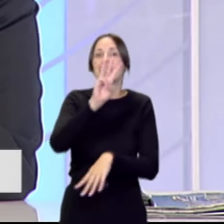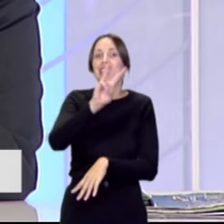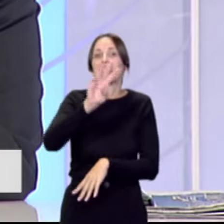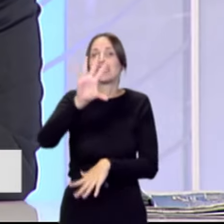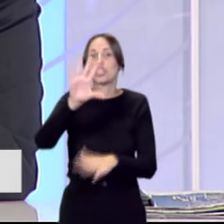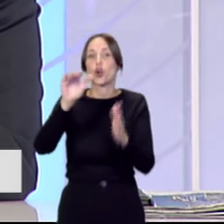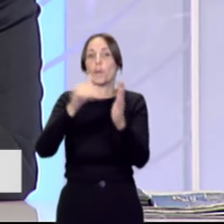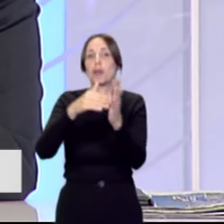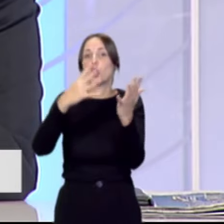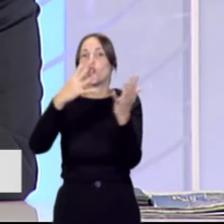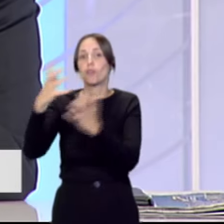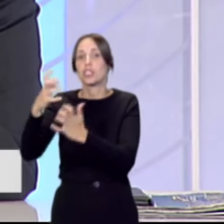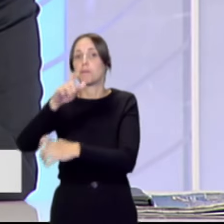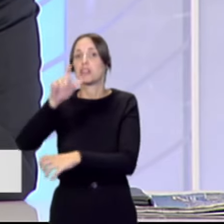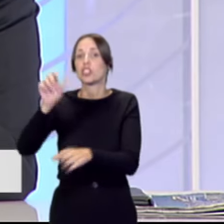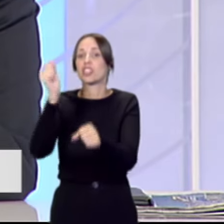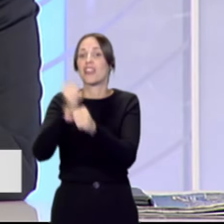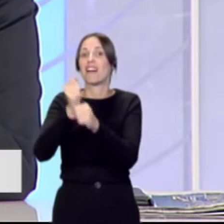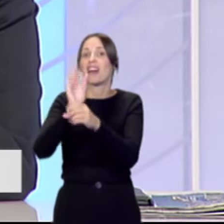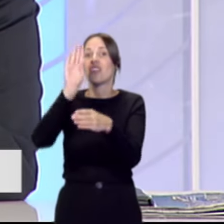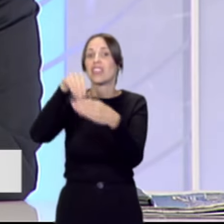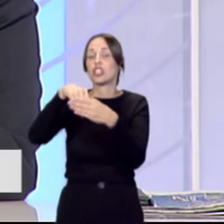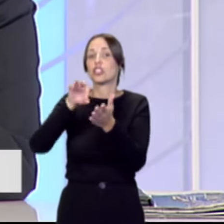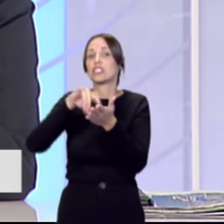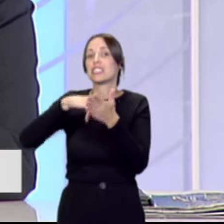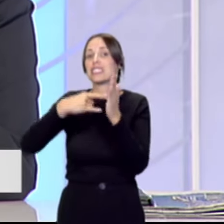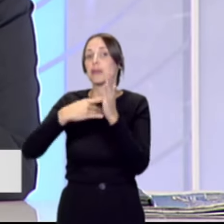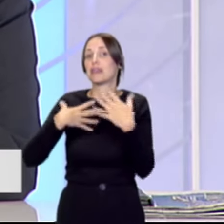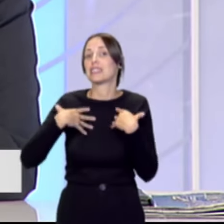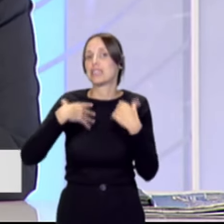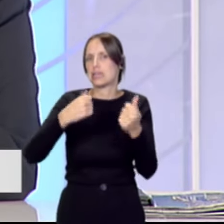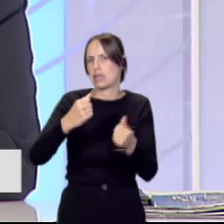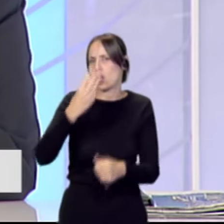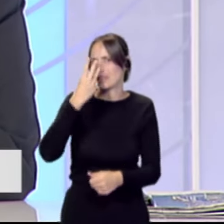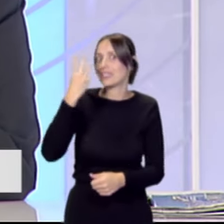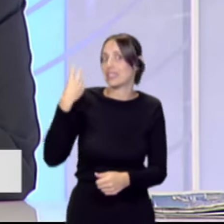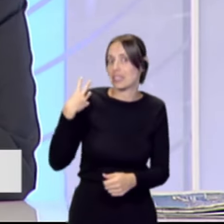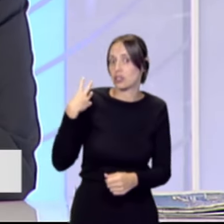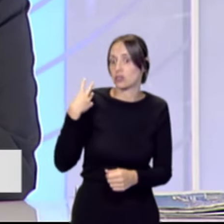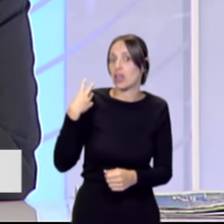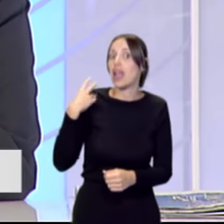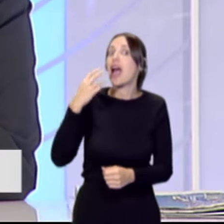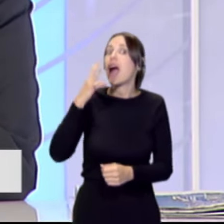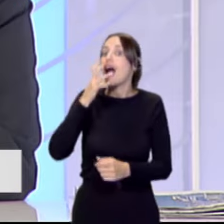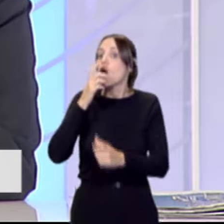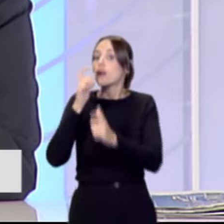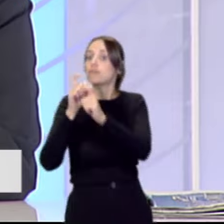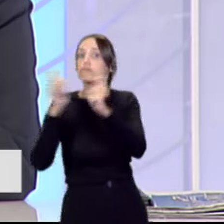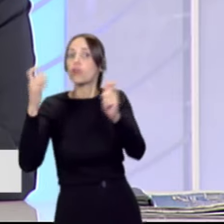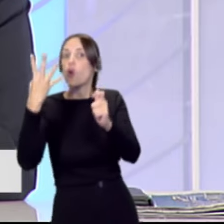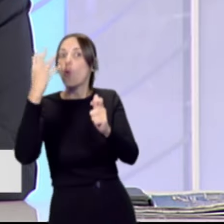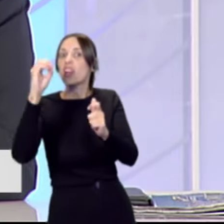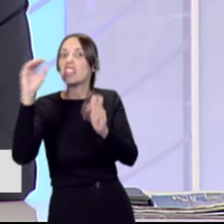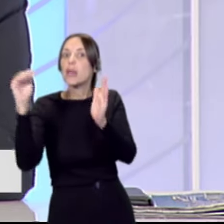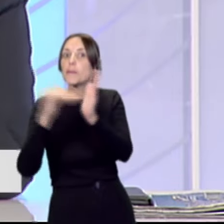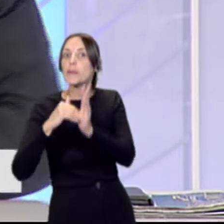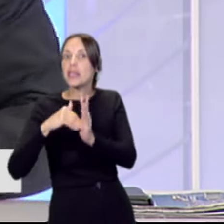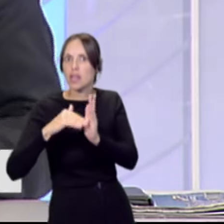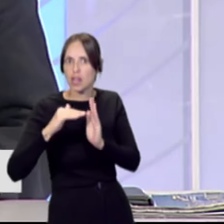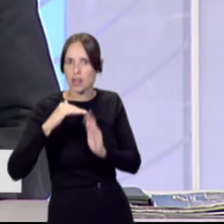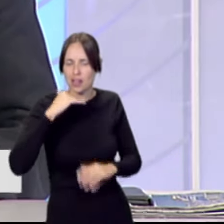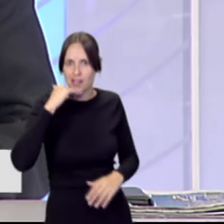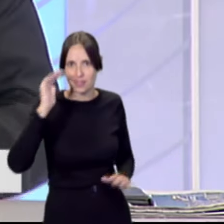35.900 empleados del sistema sanitario hace unos años, hace 3 años, y ahora estamos en casi 40.000, uh-huh, en casi 40.000. Es